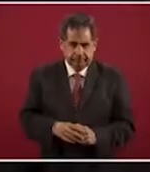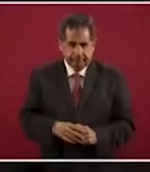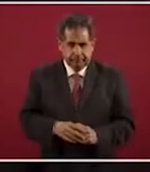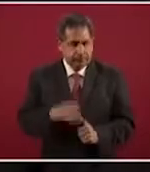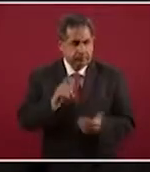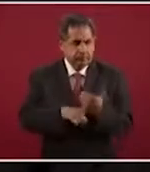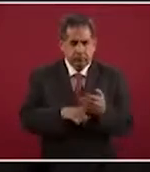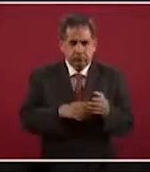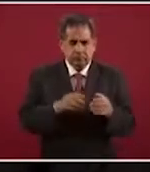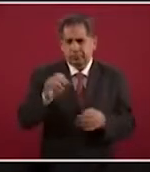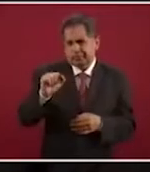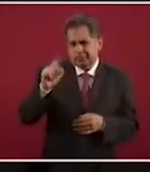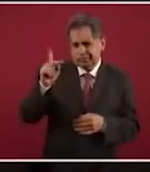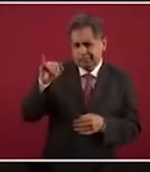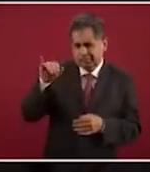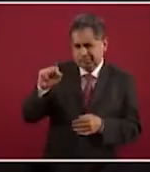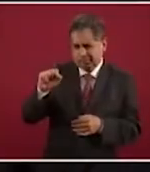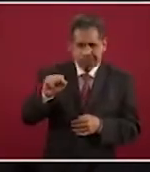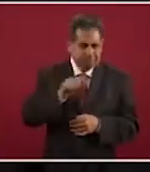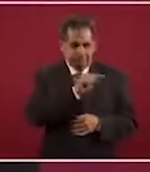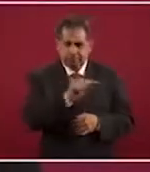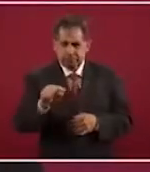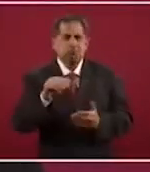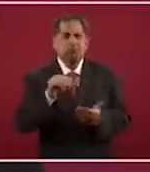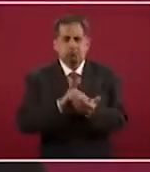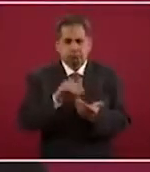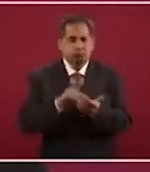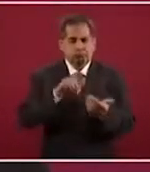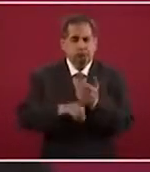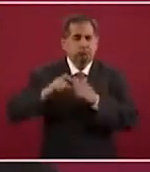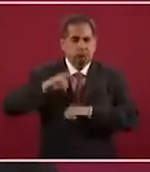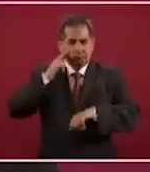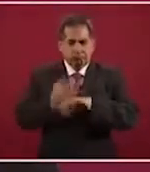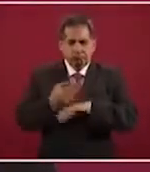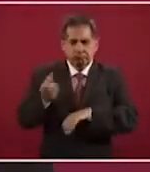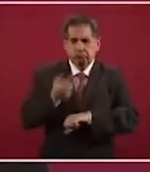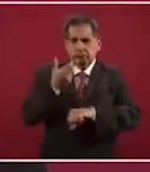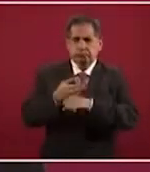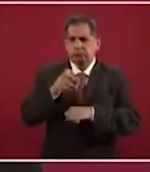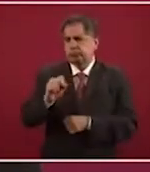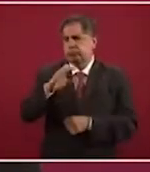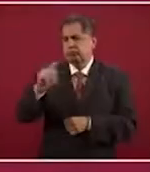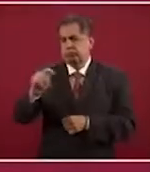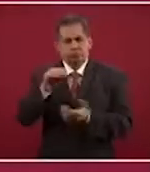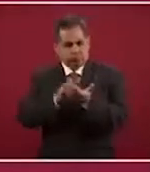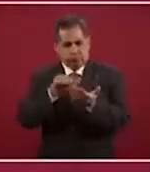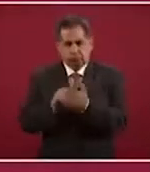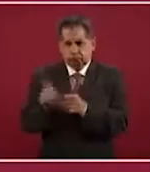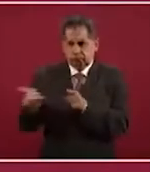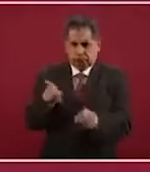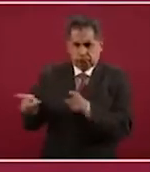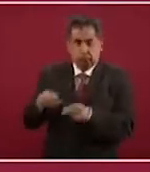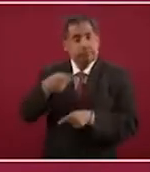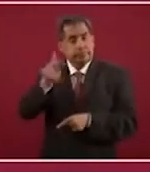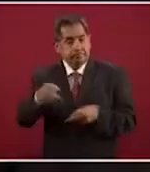terminales o las APIs siguen estando a cargo de la Secretaría de Comunicaciones, pero los